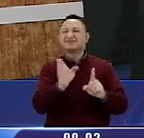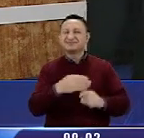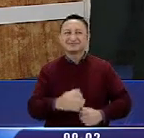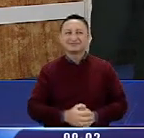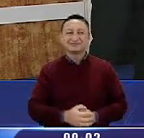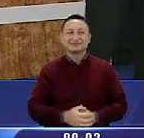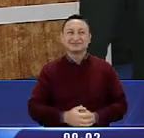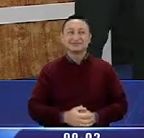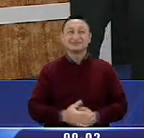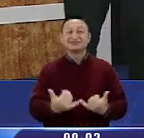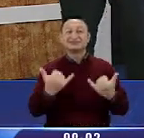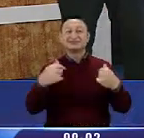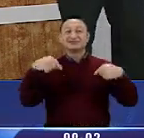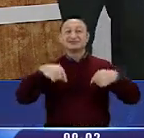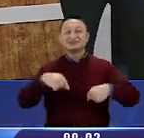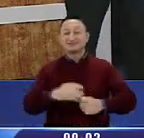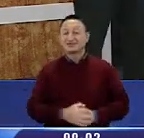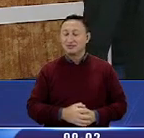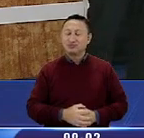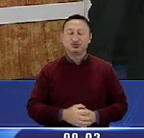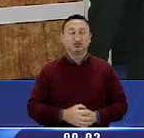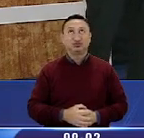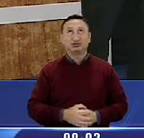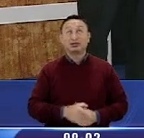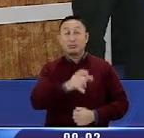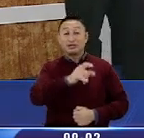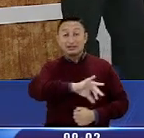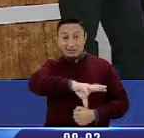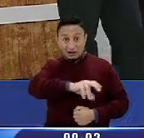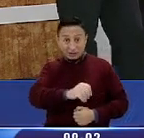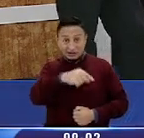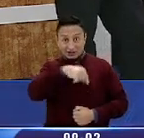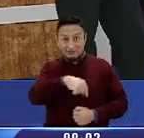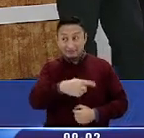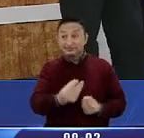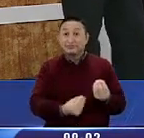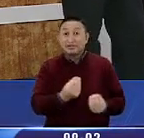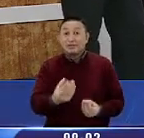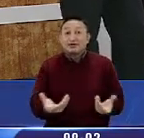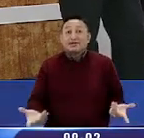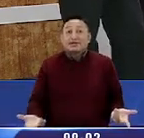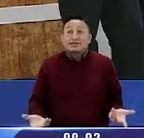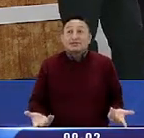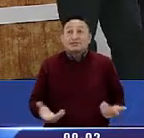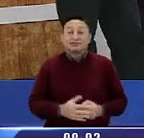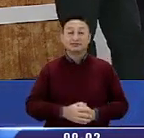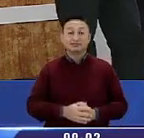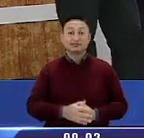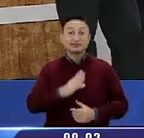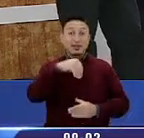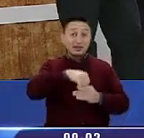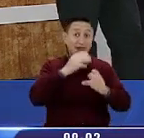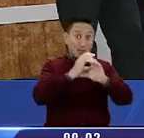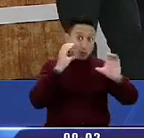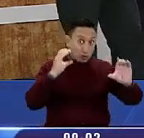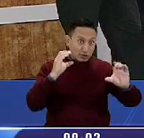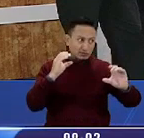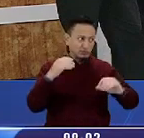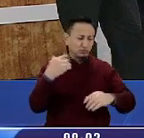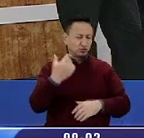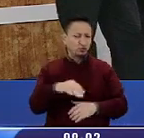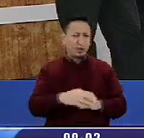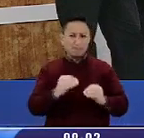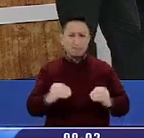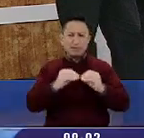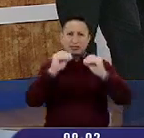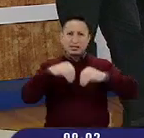los pillos en esta ciudad, ¿qué haremos con tanto pillo, Dios santo? Está complicadísima la situación en los buses. Está incrementando